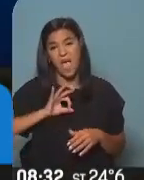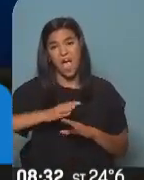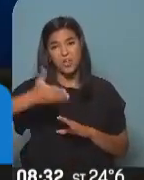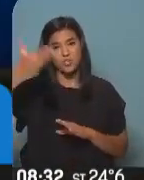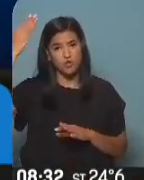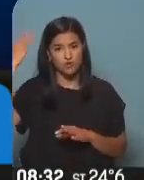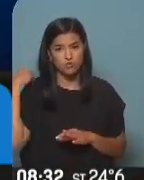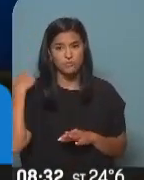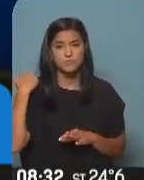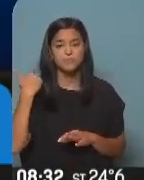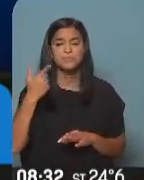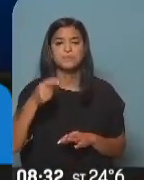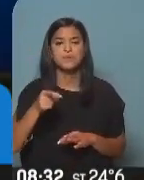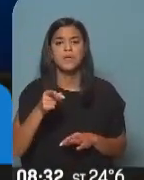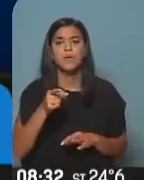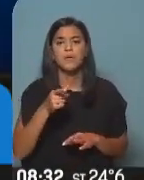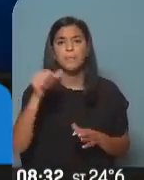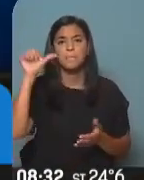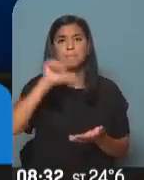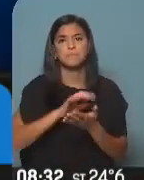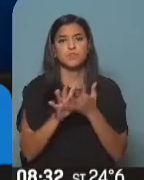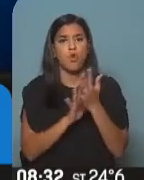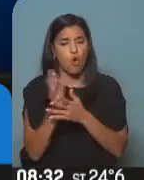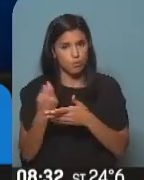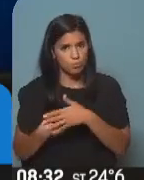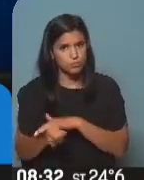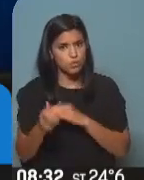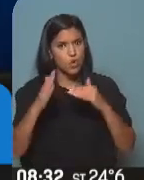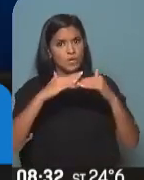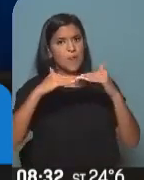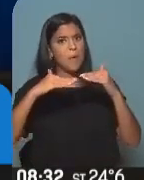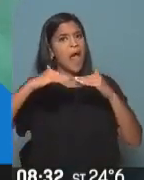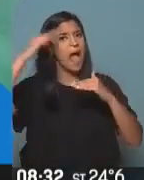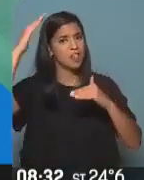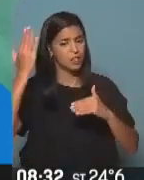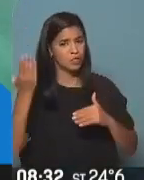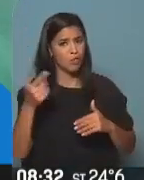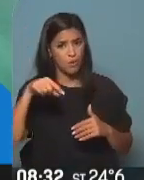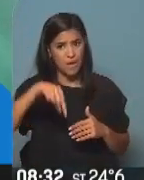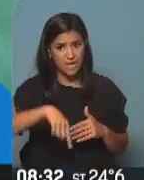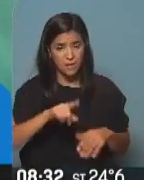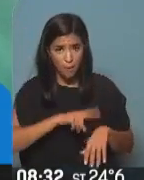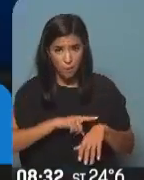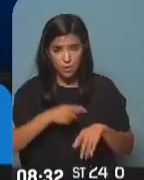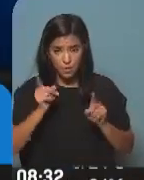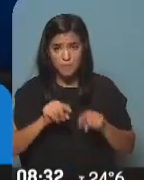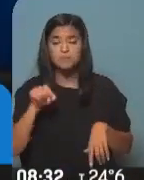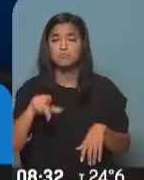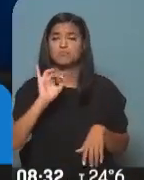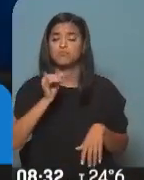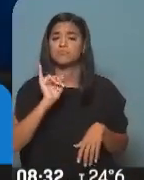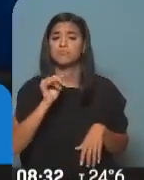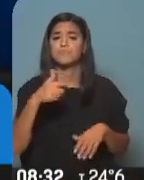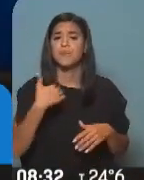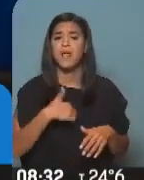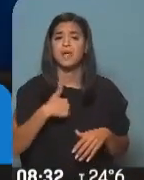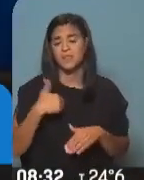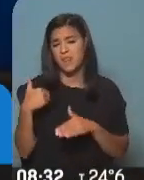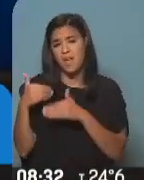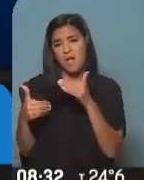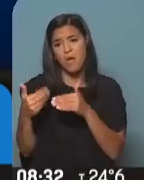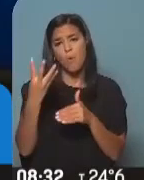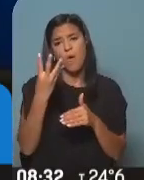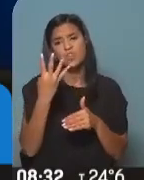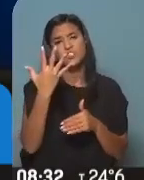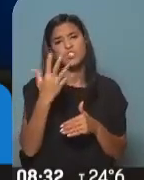es que la perciben un país con alta corrupción, con un alto nivel de corrupción. ¿Inclusive en este momento? Inclusive en este momento. Argentina avanzó en los últimos 4